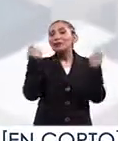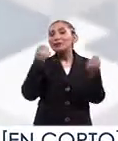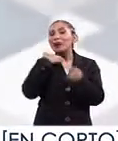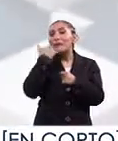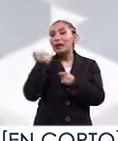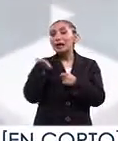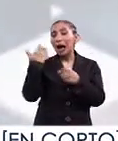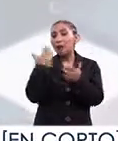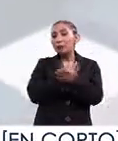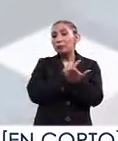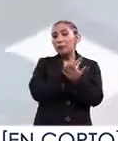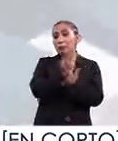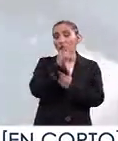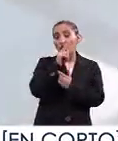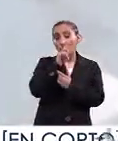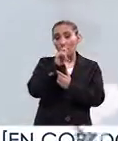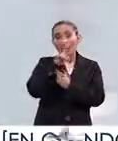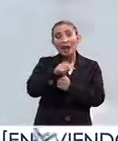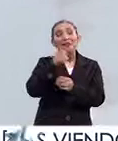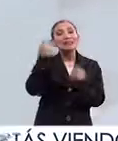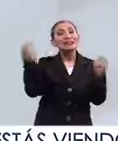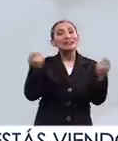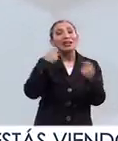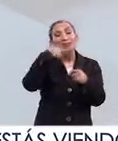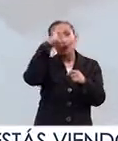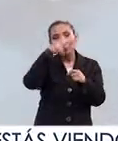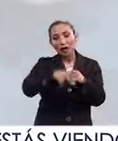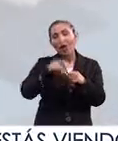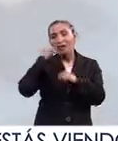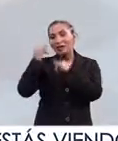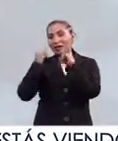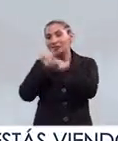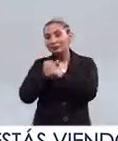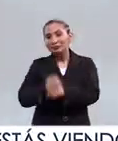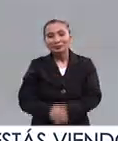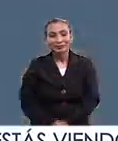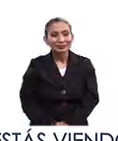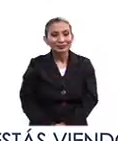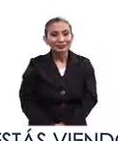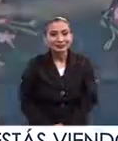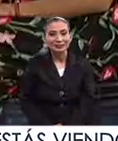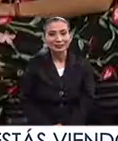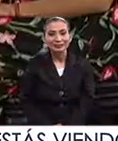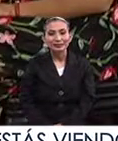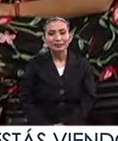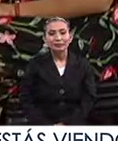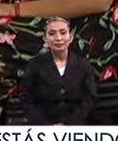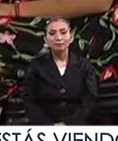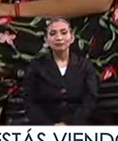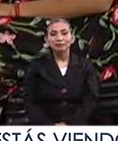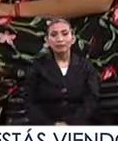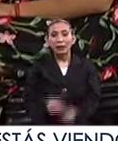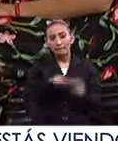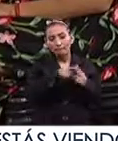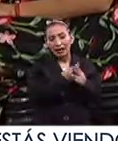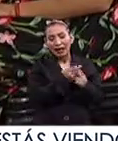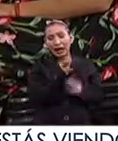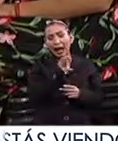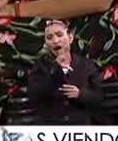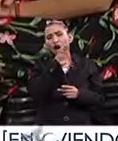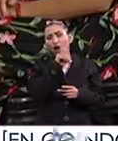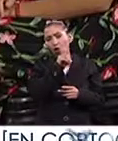ganó el premio como mejor documental en festivales nacionales e internacionales. El origen de Eco